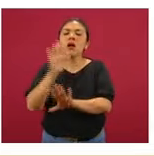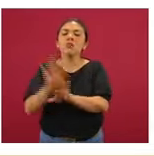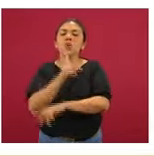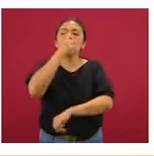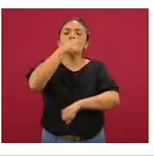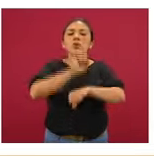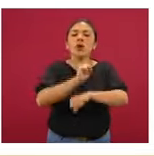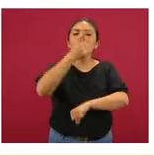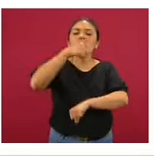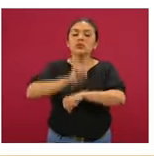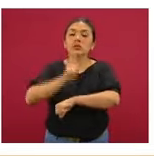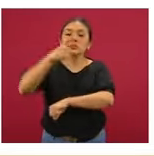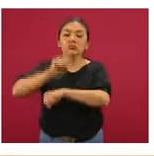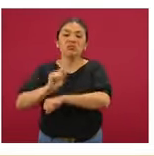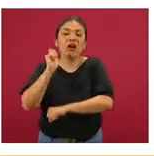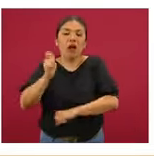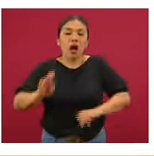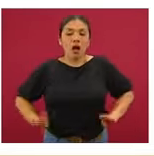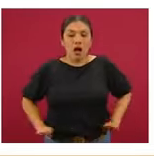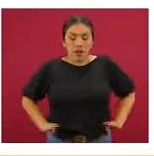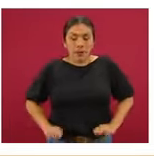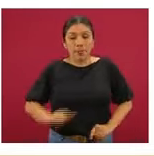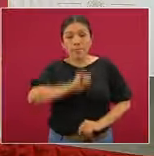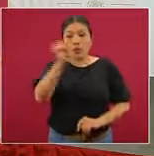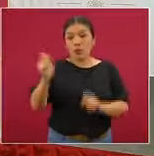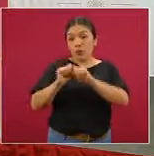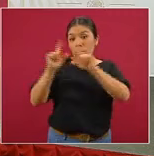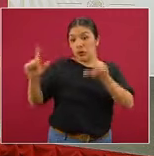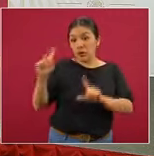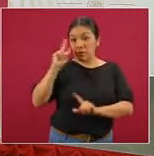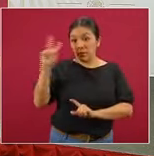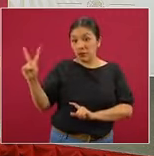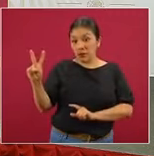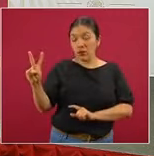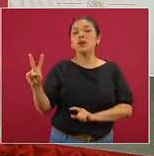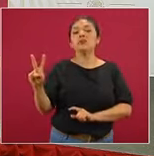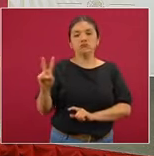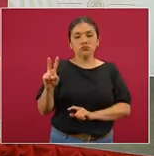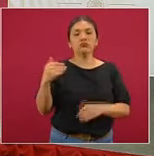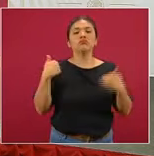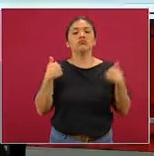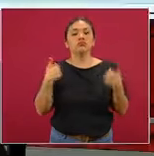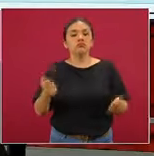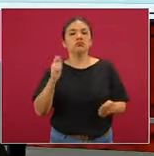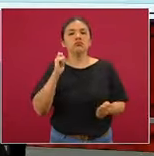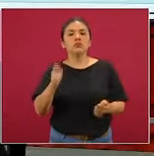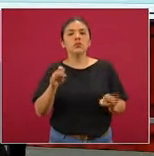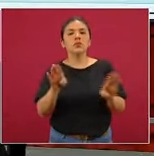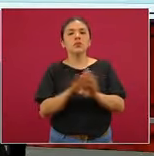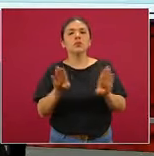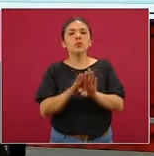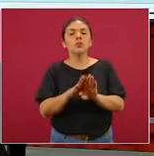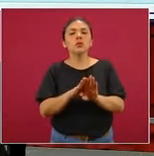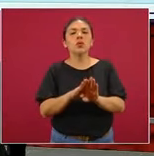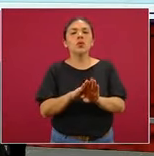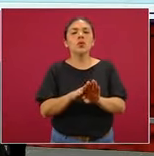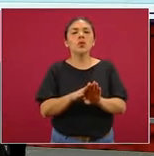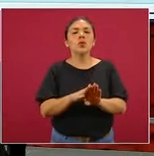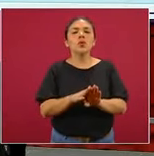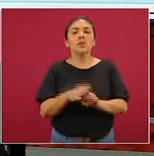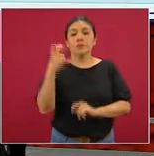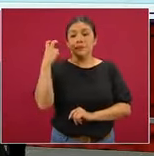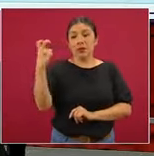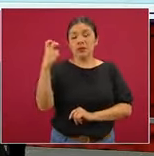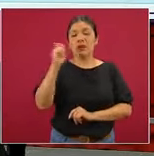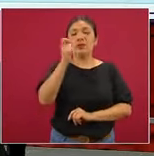semana epidemiológica. Y en una siguiente diapositiva vamos a ver la distribución, en la siguiente por